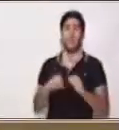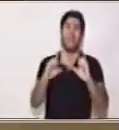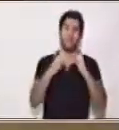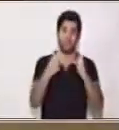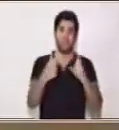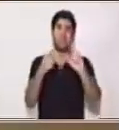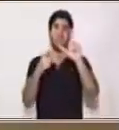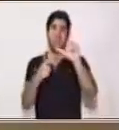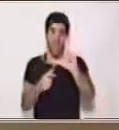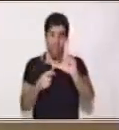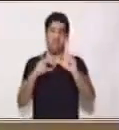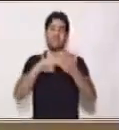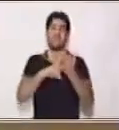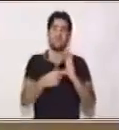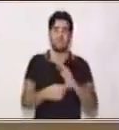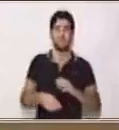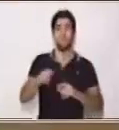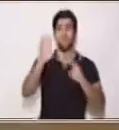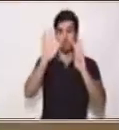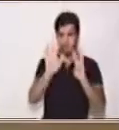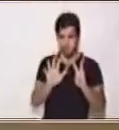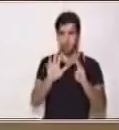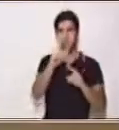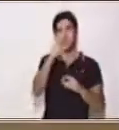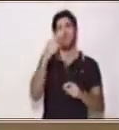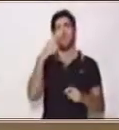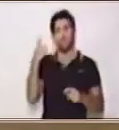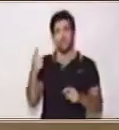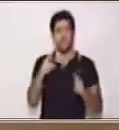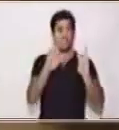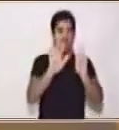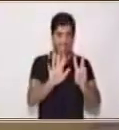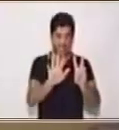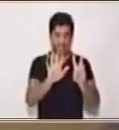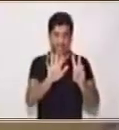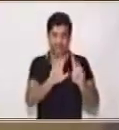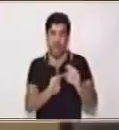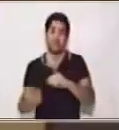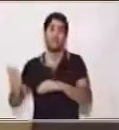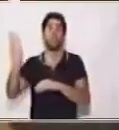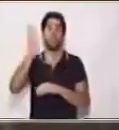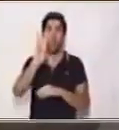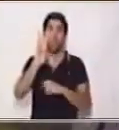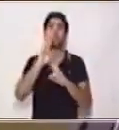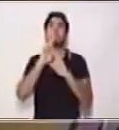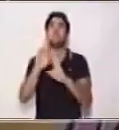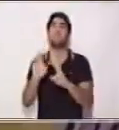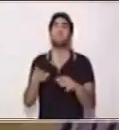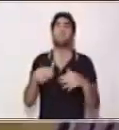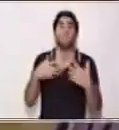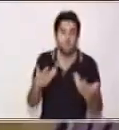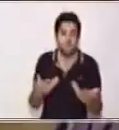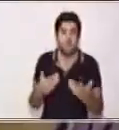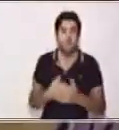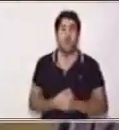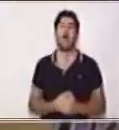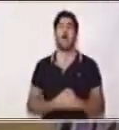y elevamos al cubo esa dimensional. 7 al cubo nos va a dar por resultado